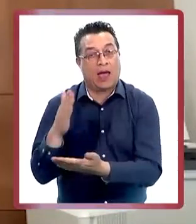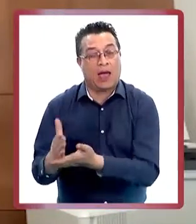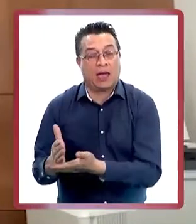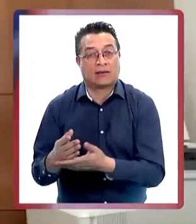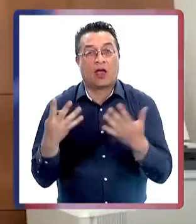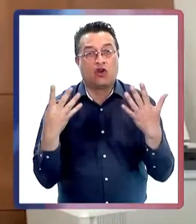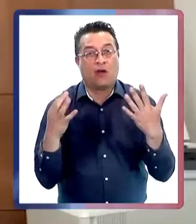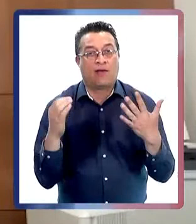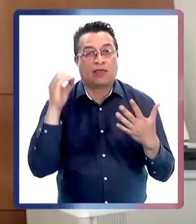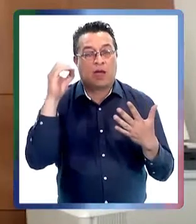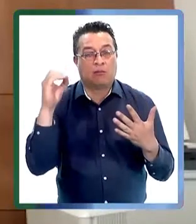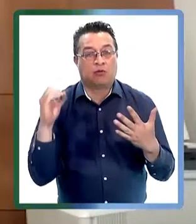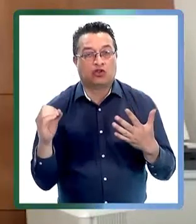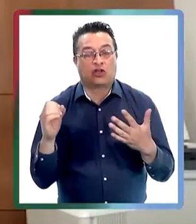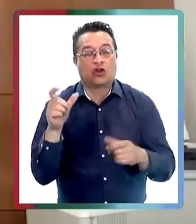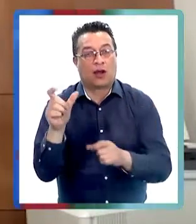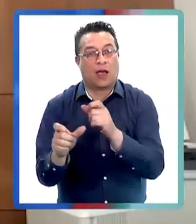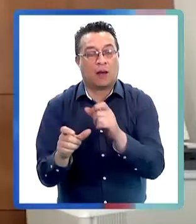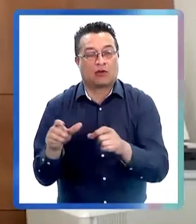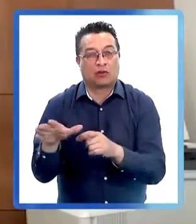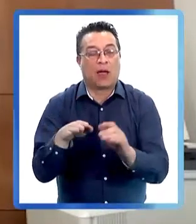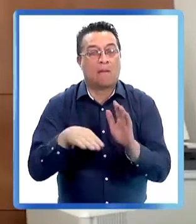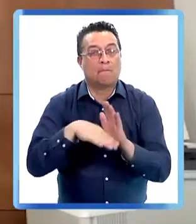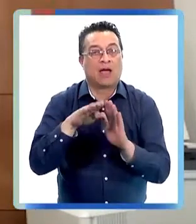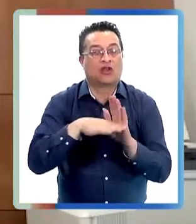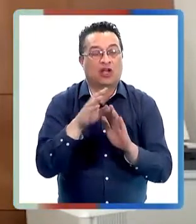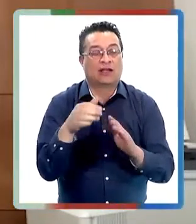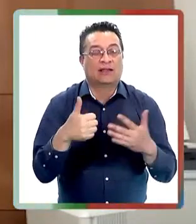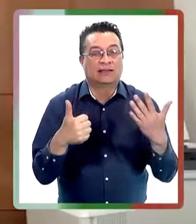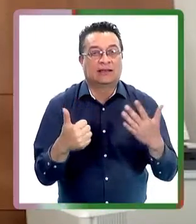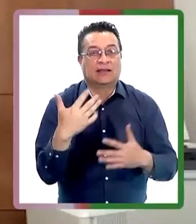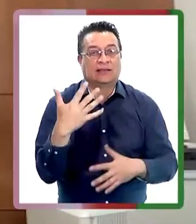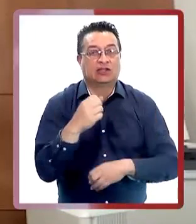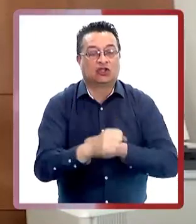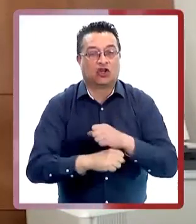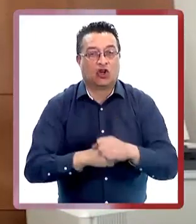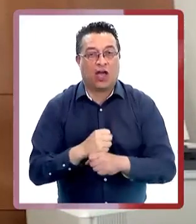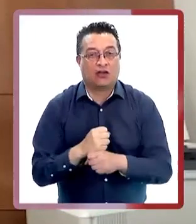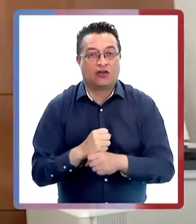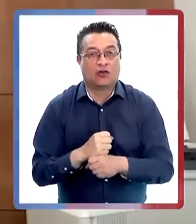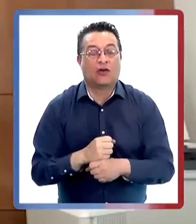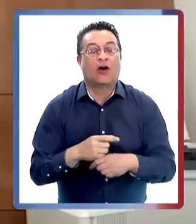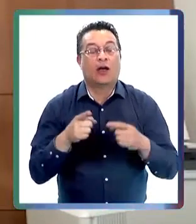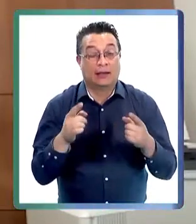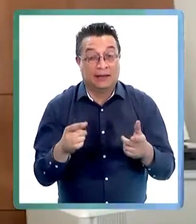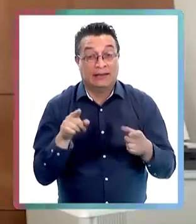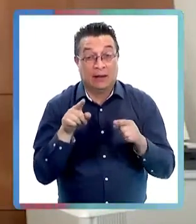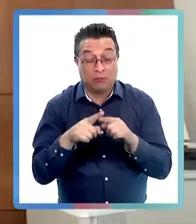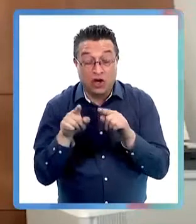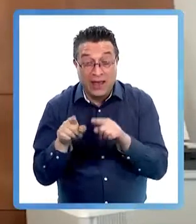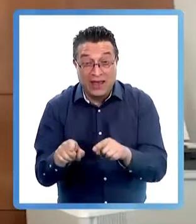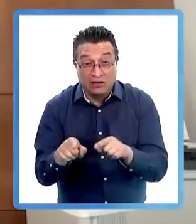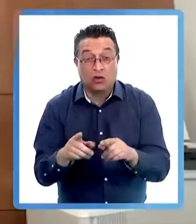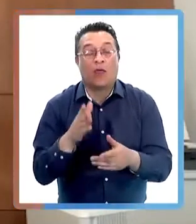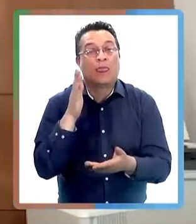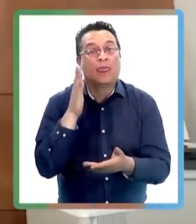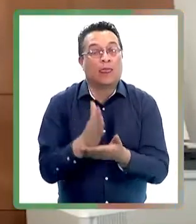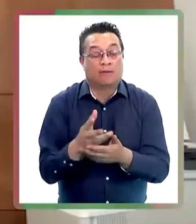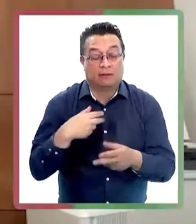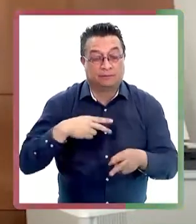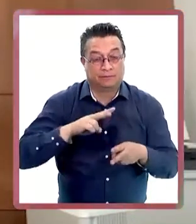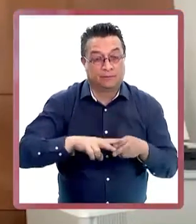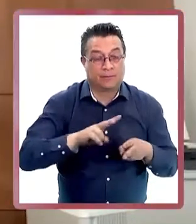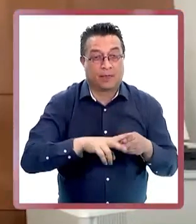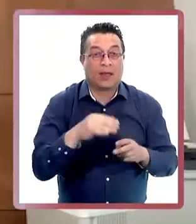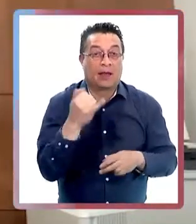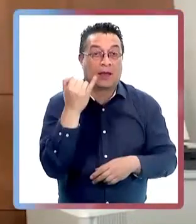hasta el 90% de la población mayor de 65 años. Y para eso lo que estamos